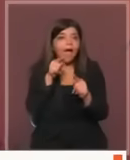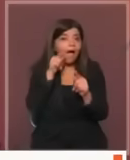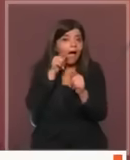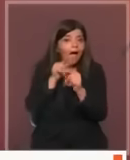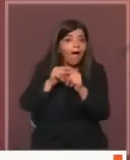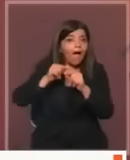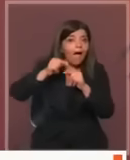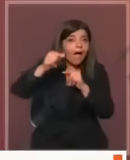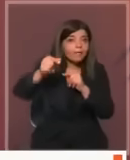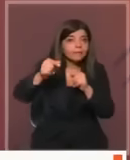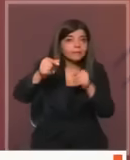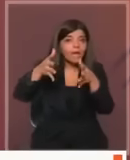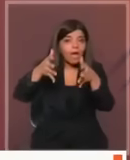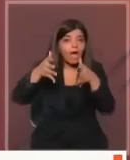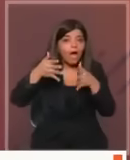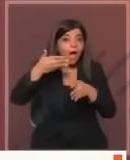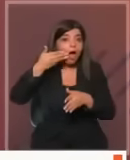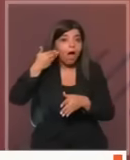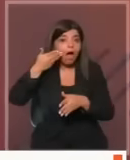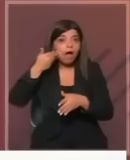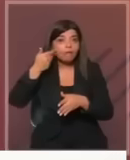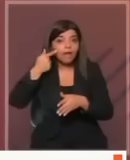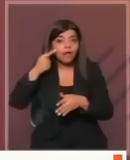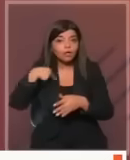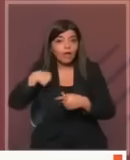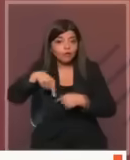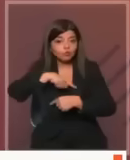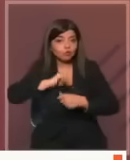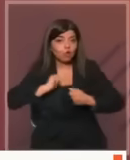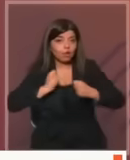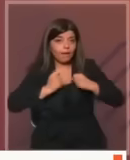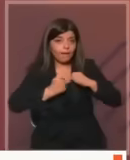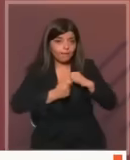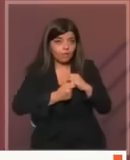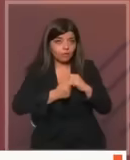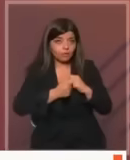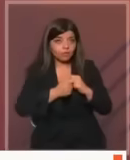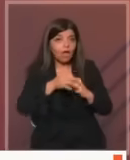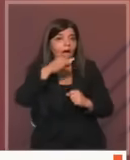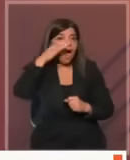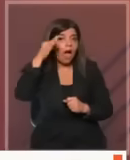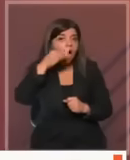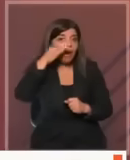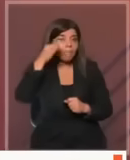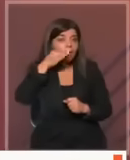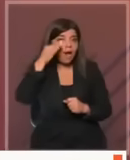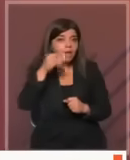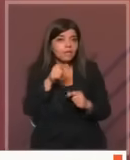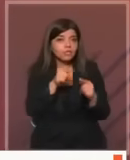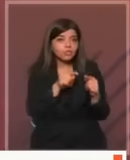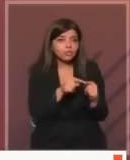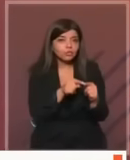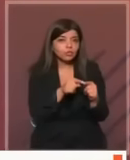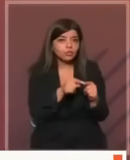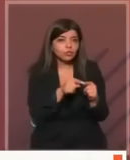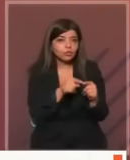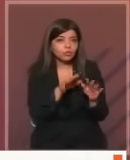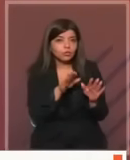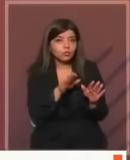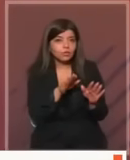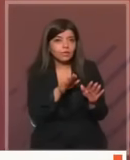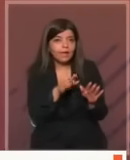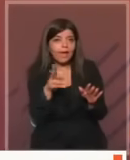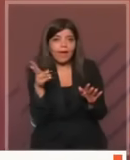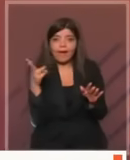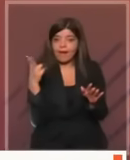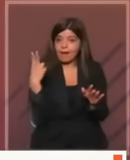Un container que está ahí blanco, ahí donde nos cambiamos nosotros. Y el amarillo ese que está ahí es donde se